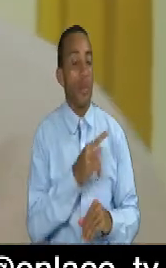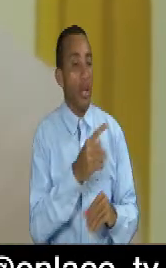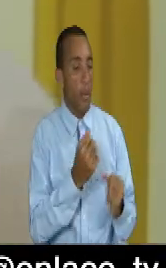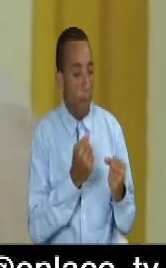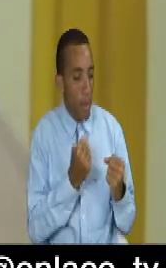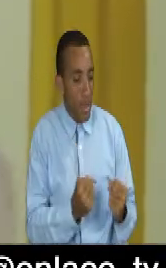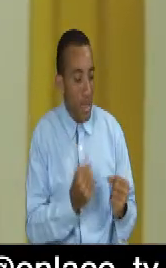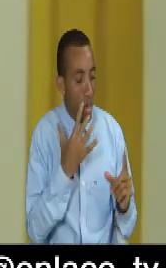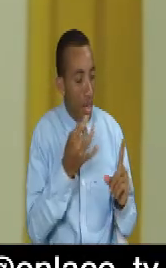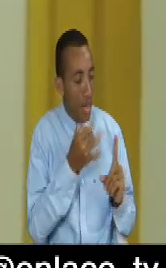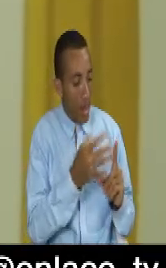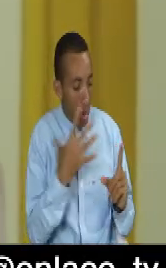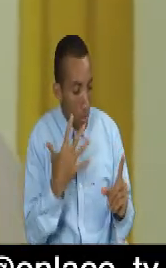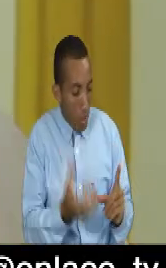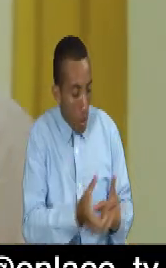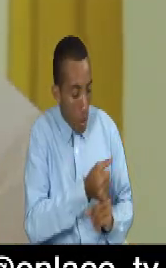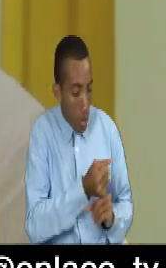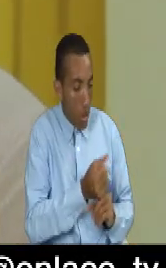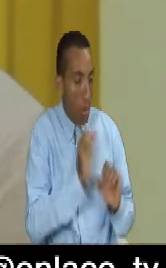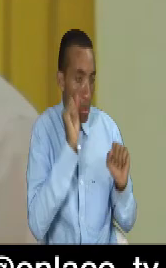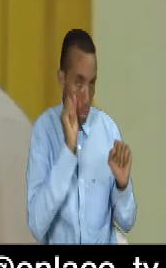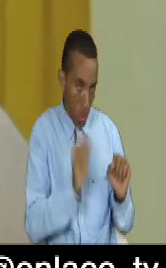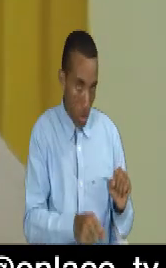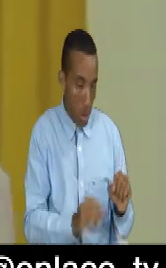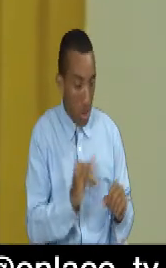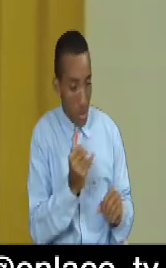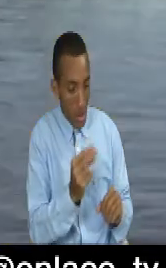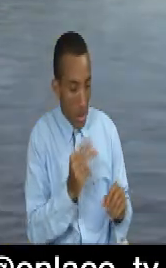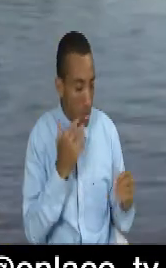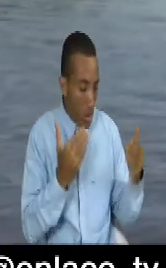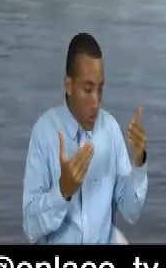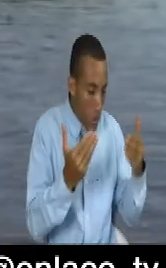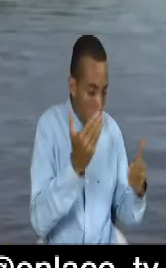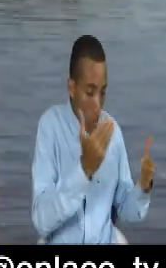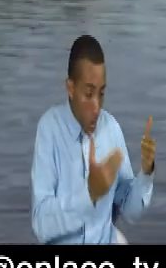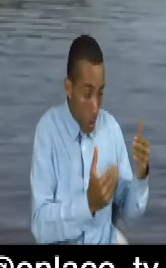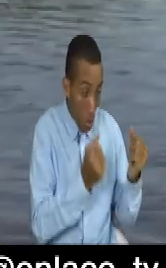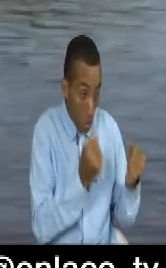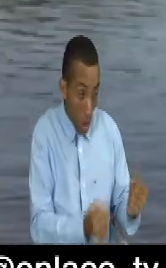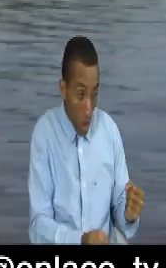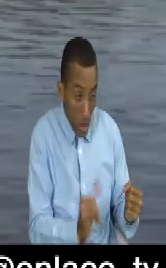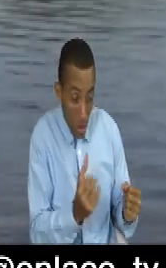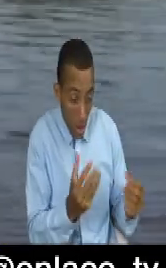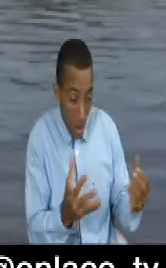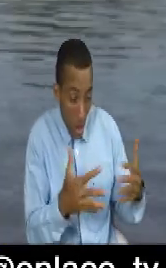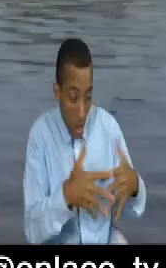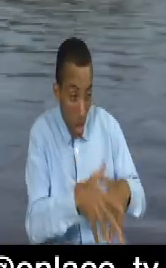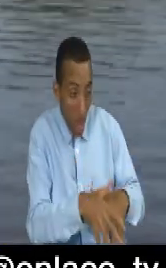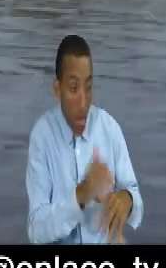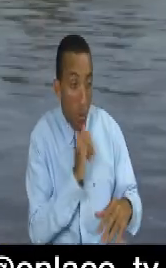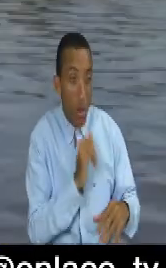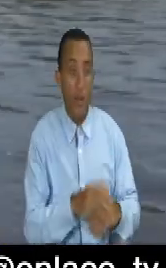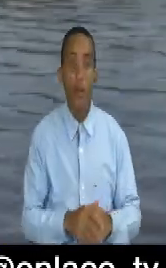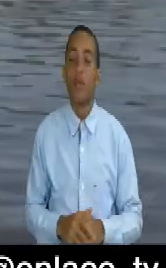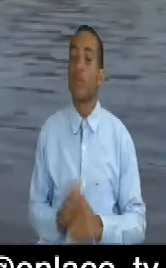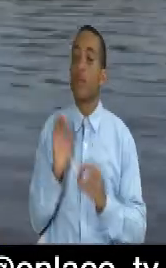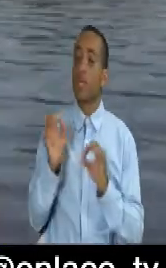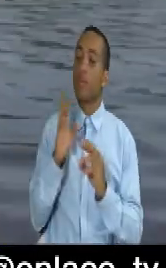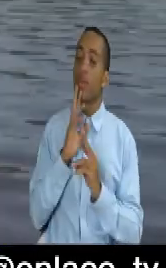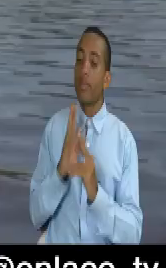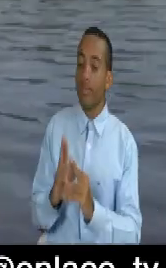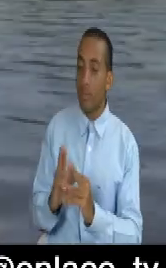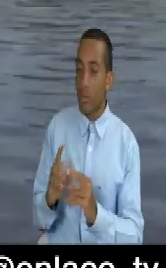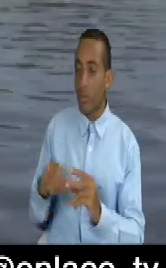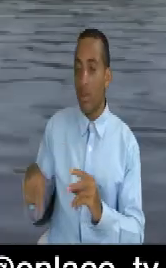hallaron, ¿son entonces permisibles de acuerdo a los estudios y lo que se ordena legalmente? siempre hay unos resultados en los cuales